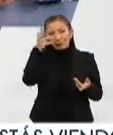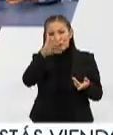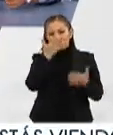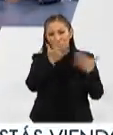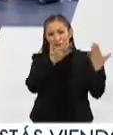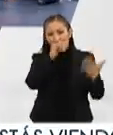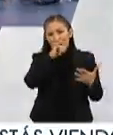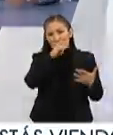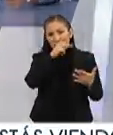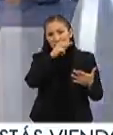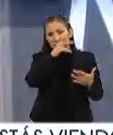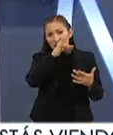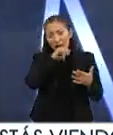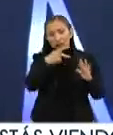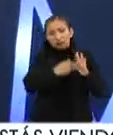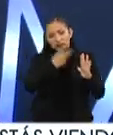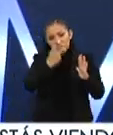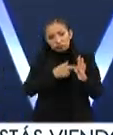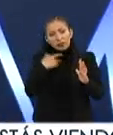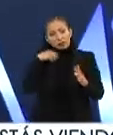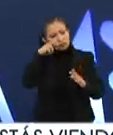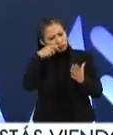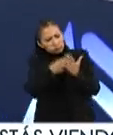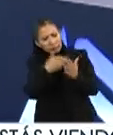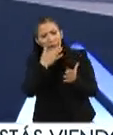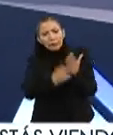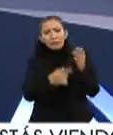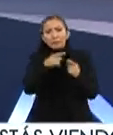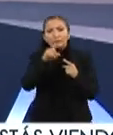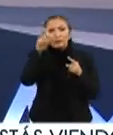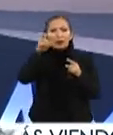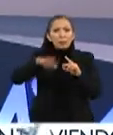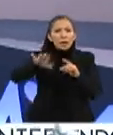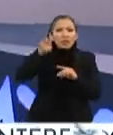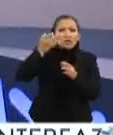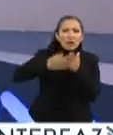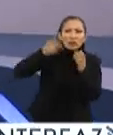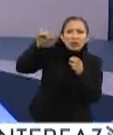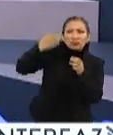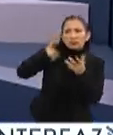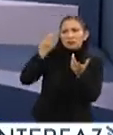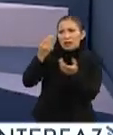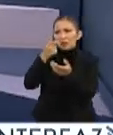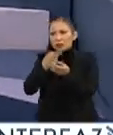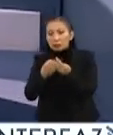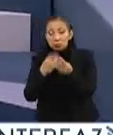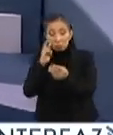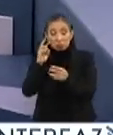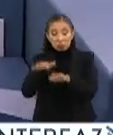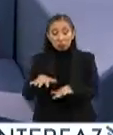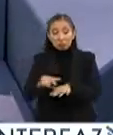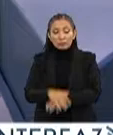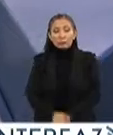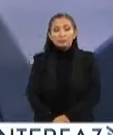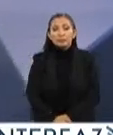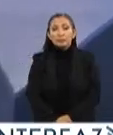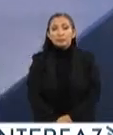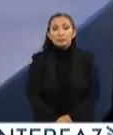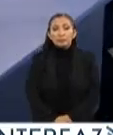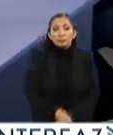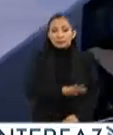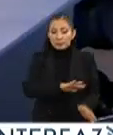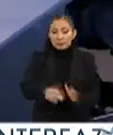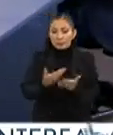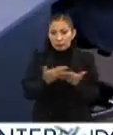de estar constantemente siendo críticas de las cuestiones ambientales. Sí, es muy notorio esto. Hablábamos ya un poco